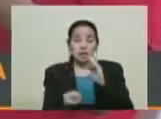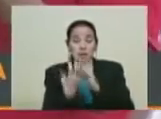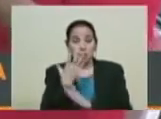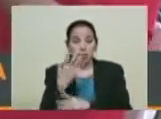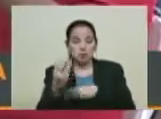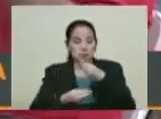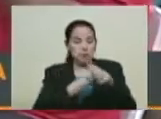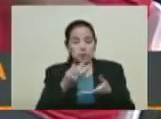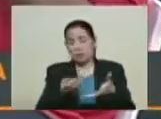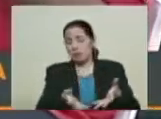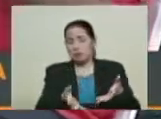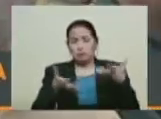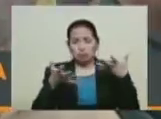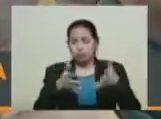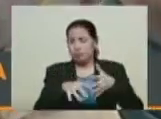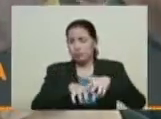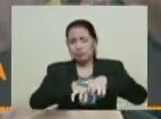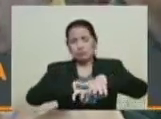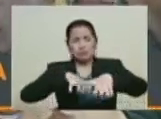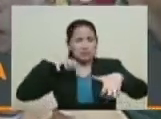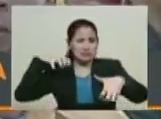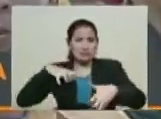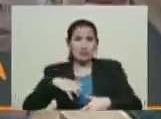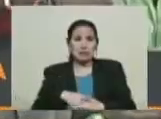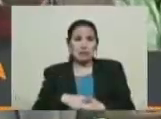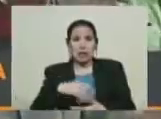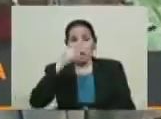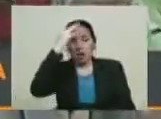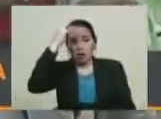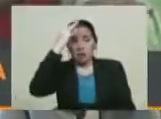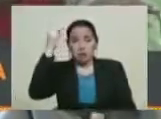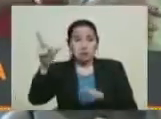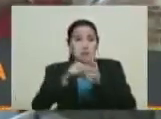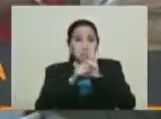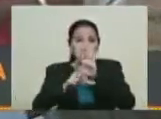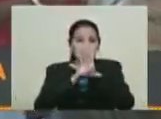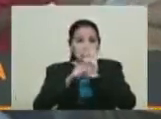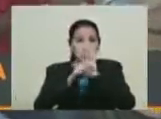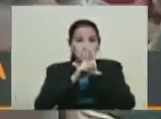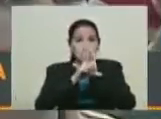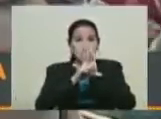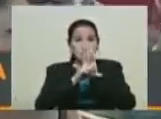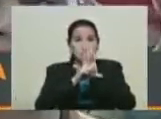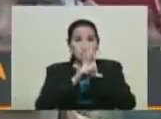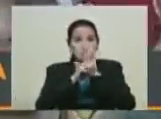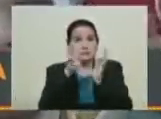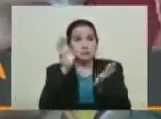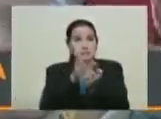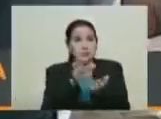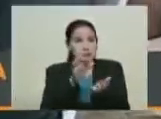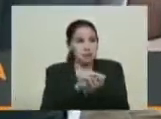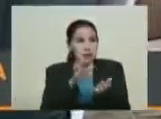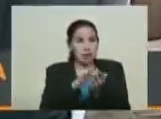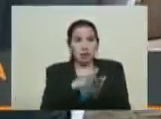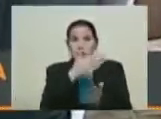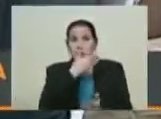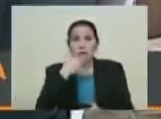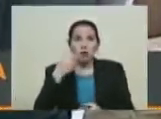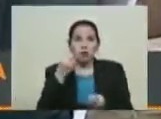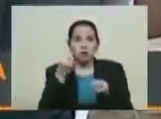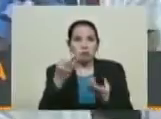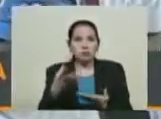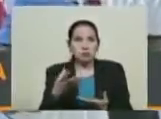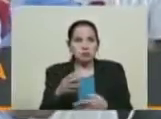Vamos a ganar la mayoría absoluta del Consejo Legislativo de Nueva Esparta por el bien del pueblo de Nueva Esparta.